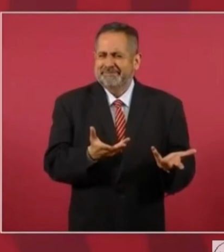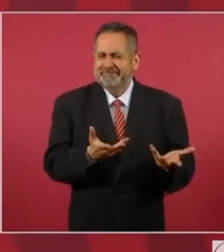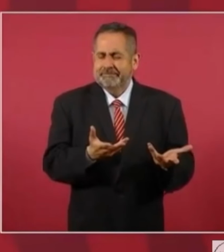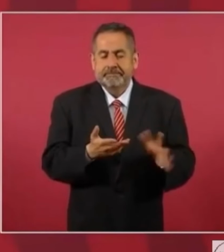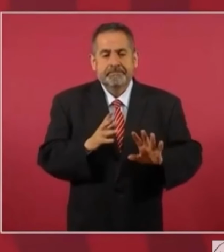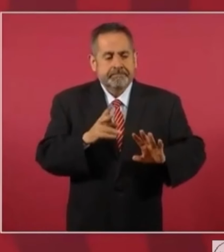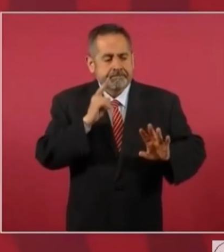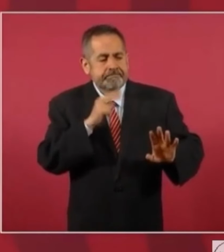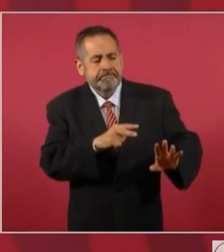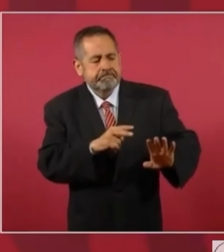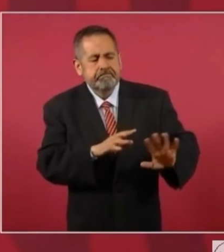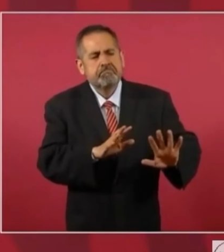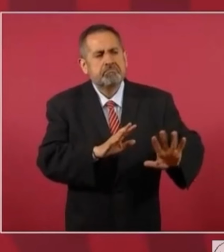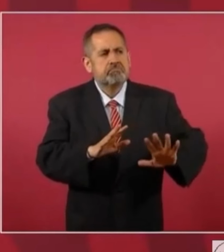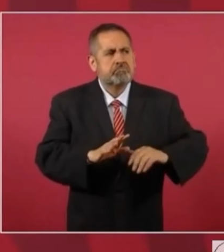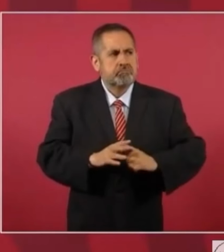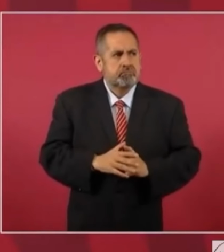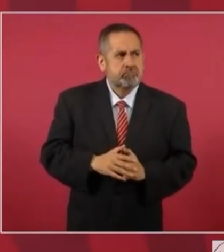ahí